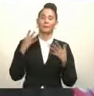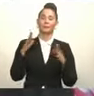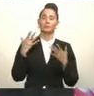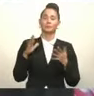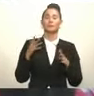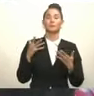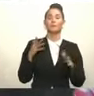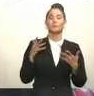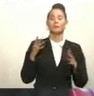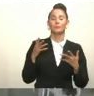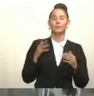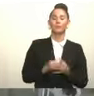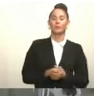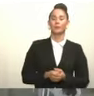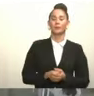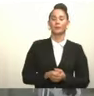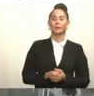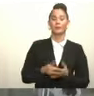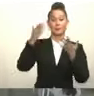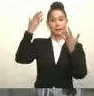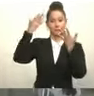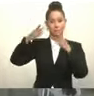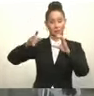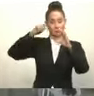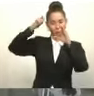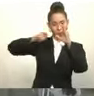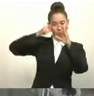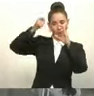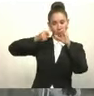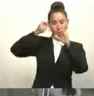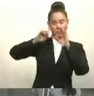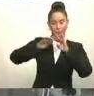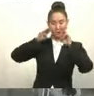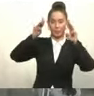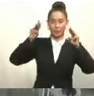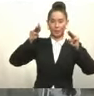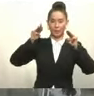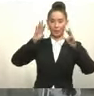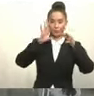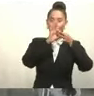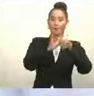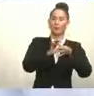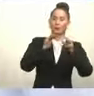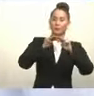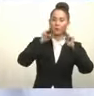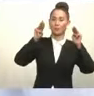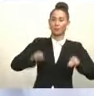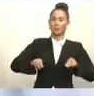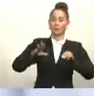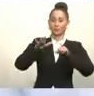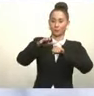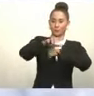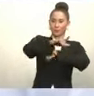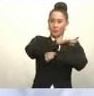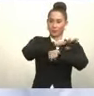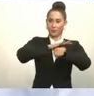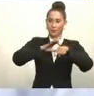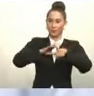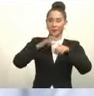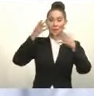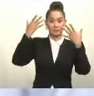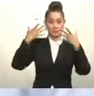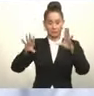Ya hemos grabado, en alianza con el Ministerio de Medio Ambiente y la Fundación Propagás, hemos grabado la Cátedra